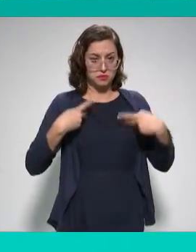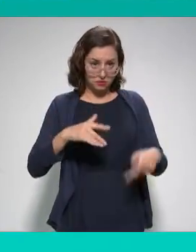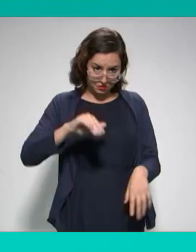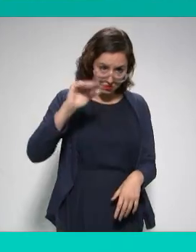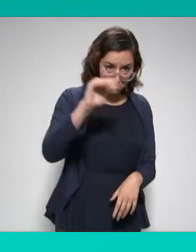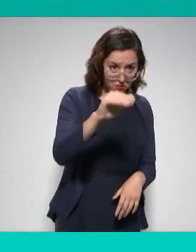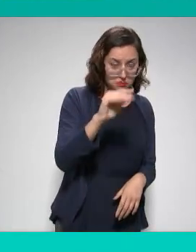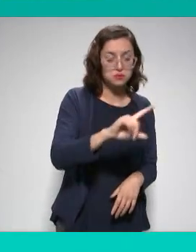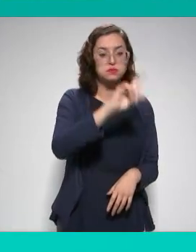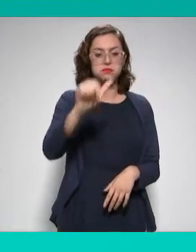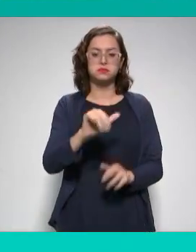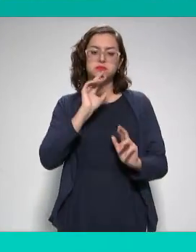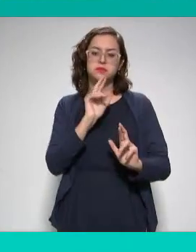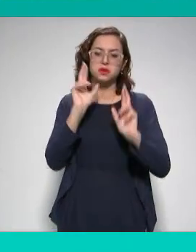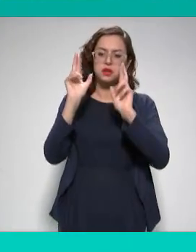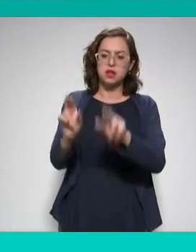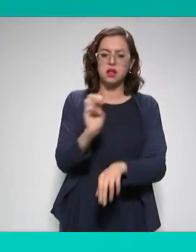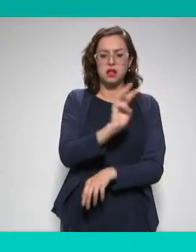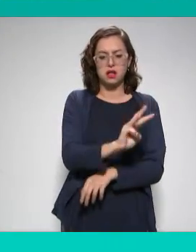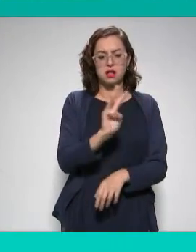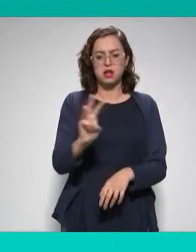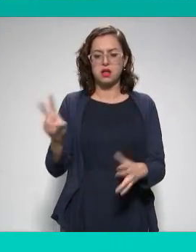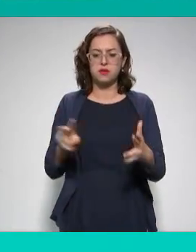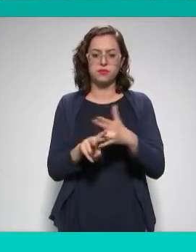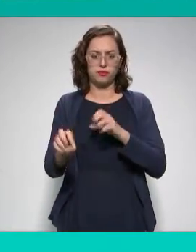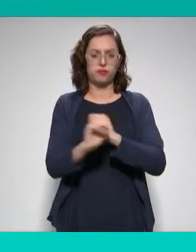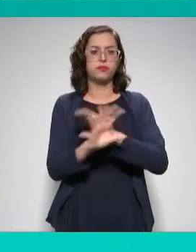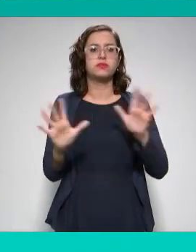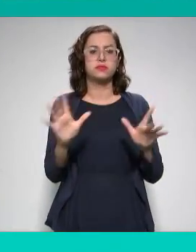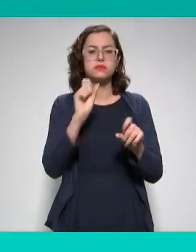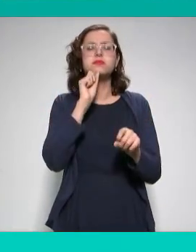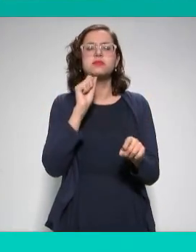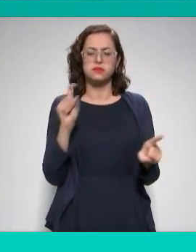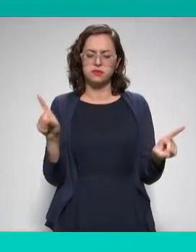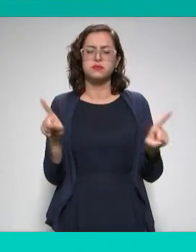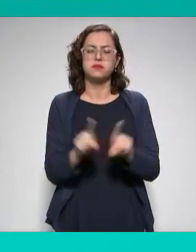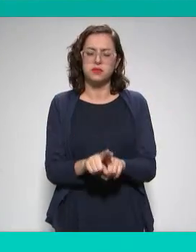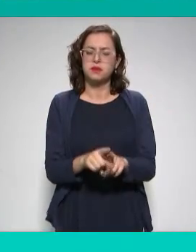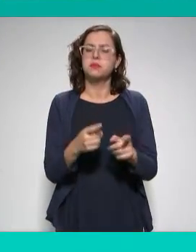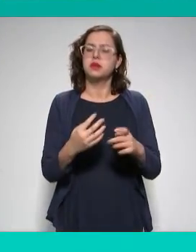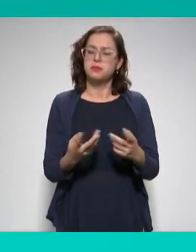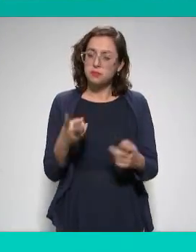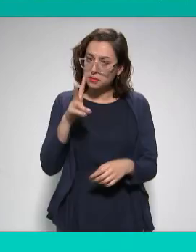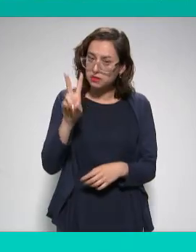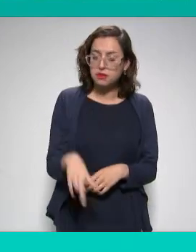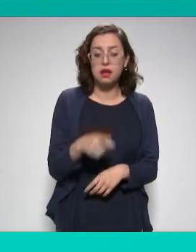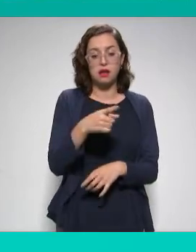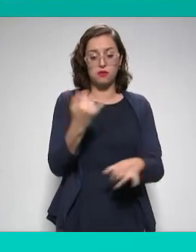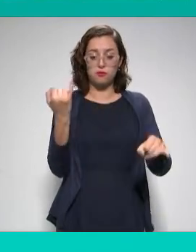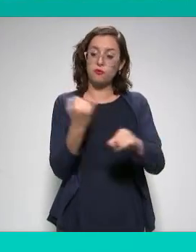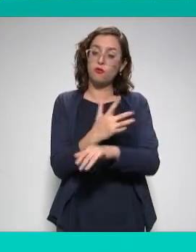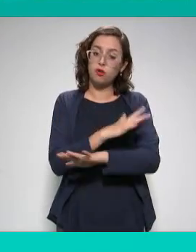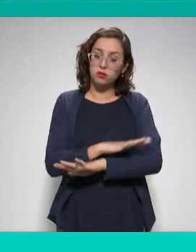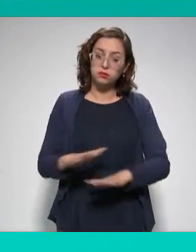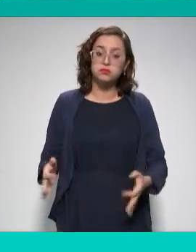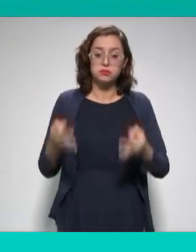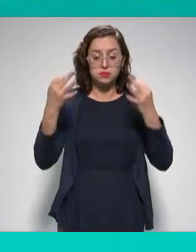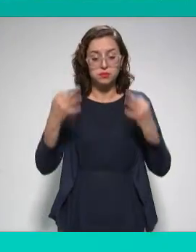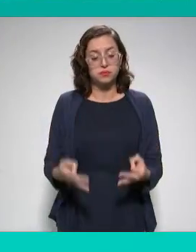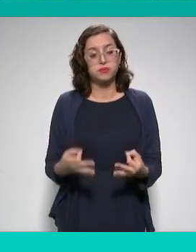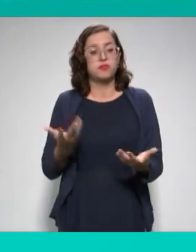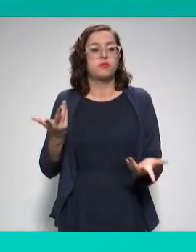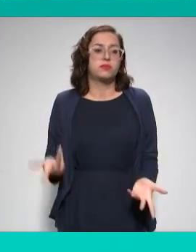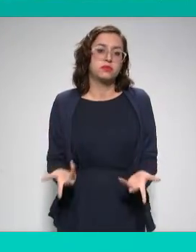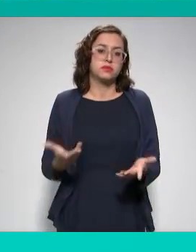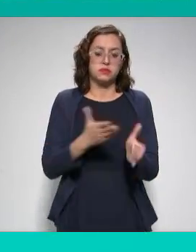a través de la plataforma nacional de transparencia también lo es que no proporcionó información bajo el argumento de que